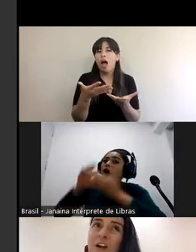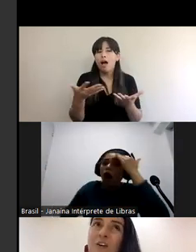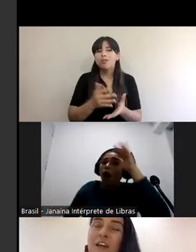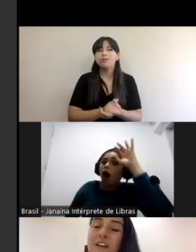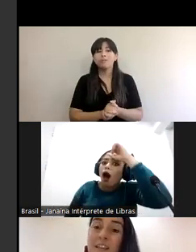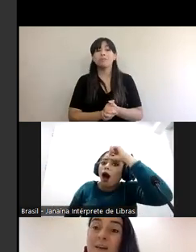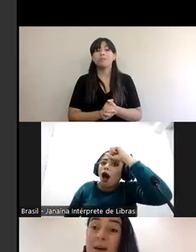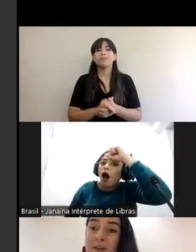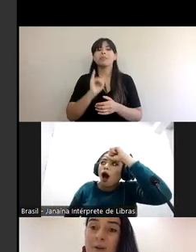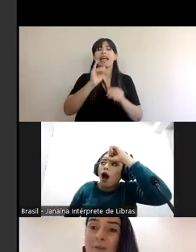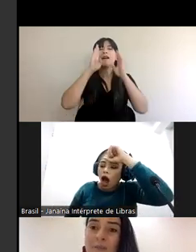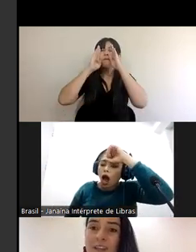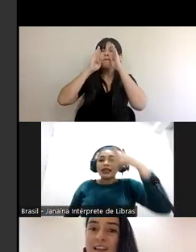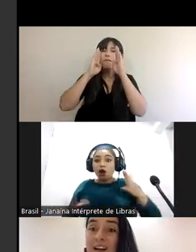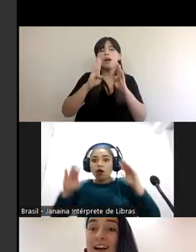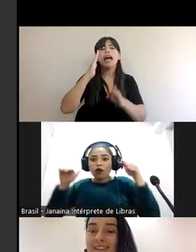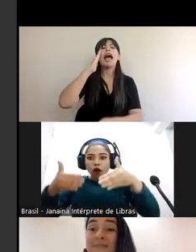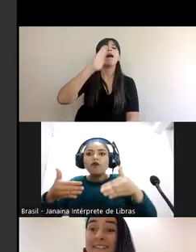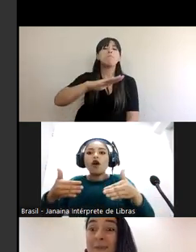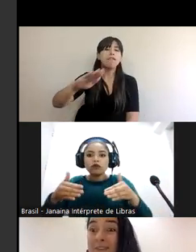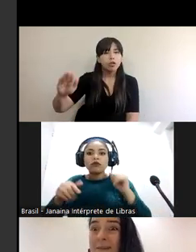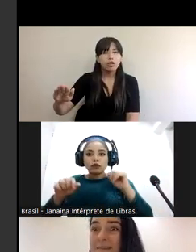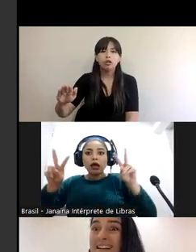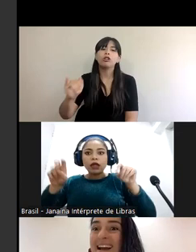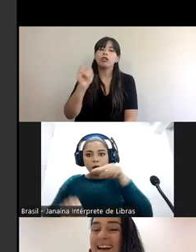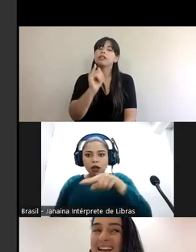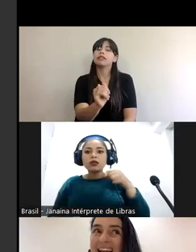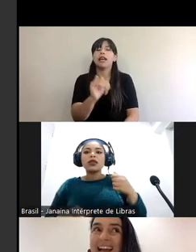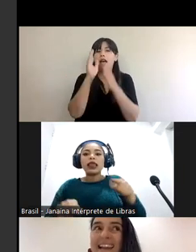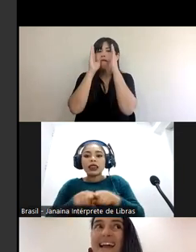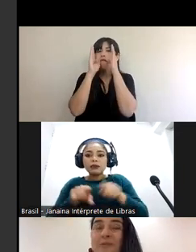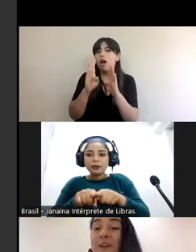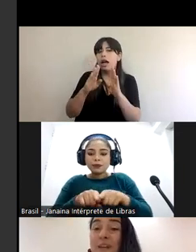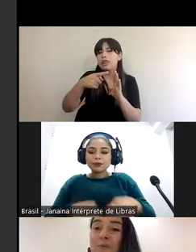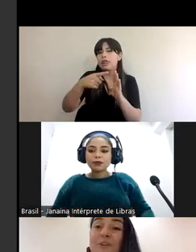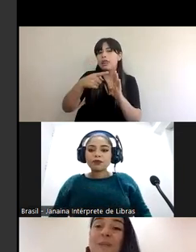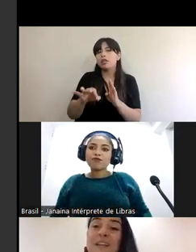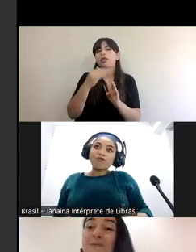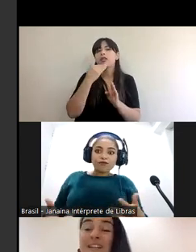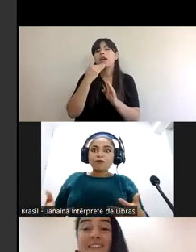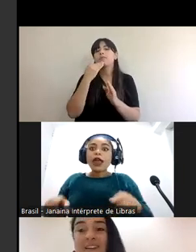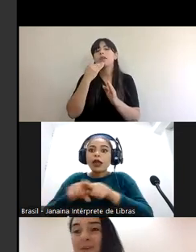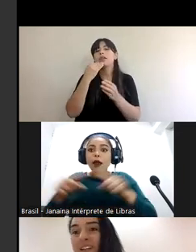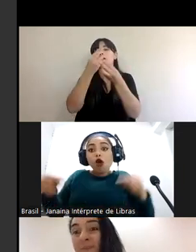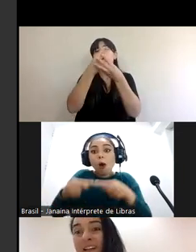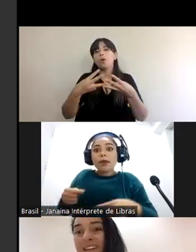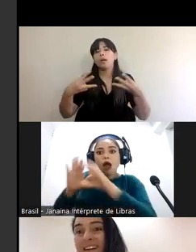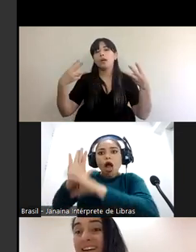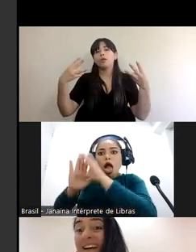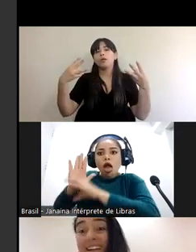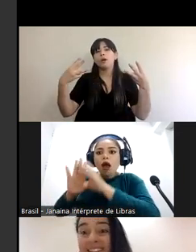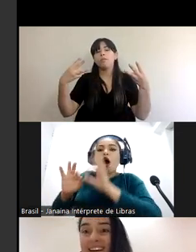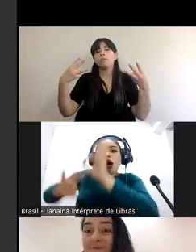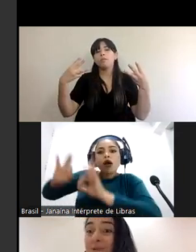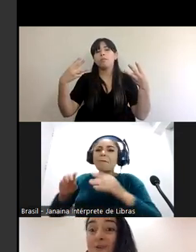bien enfocado en el tema de párvulo, está bien sujeto también al currículum, pero también es muy flexible porque se puede trabajar